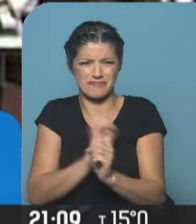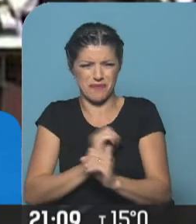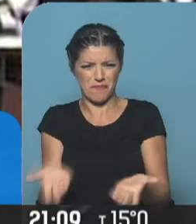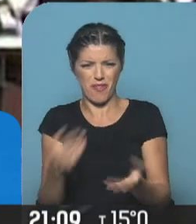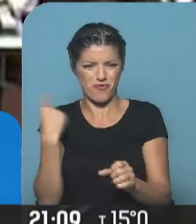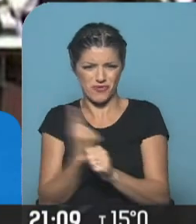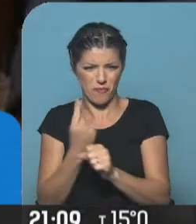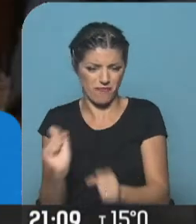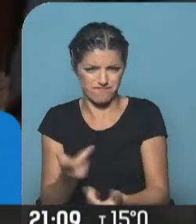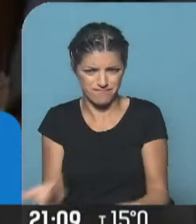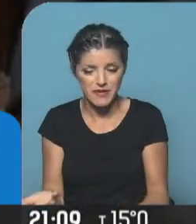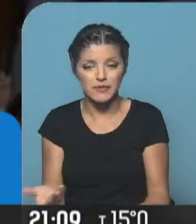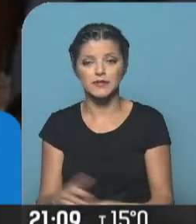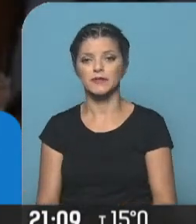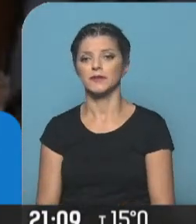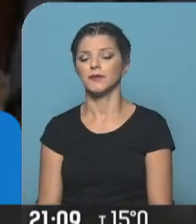responsable. Respecto